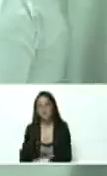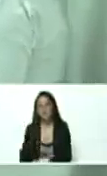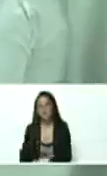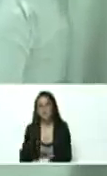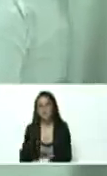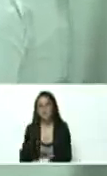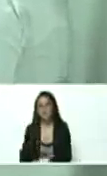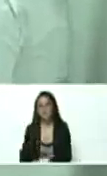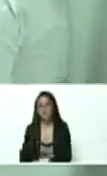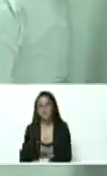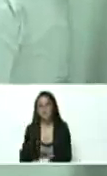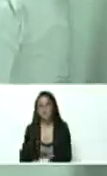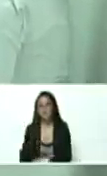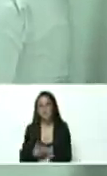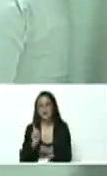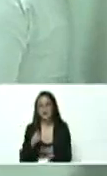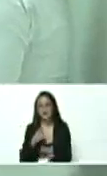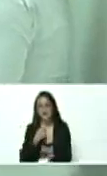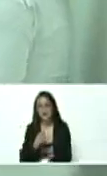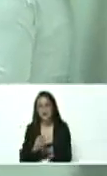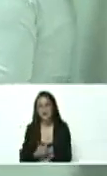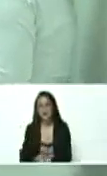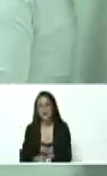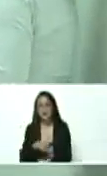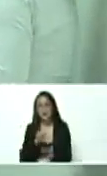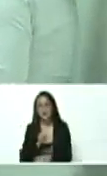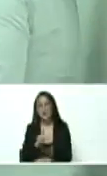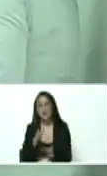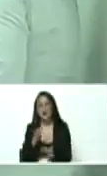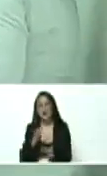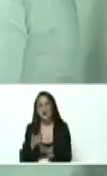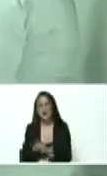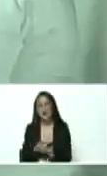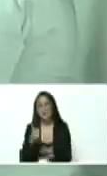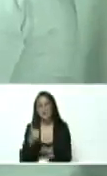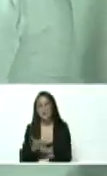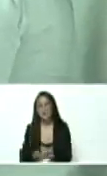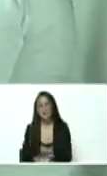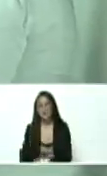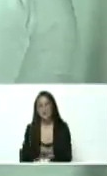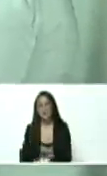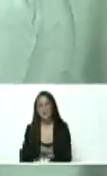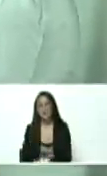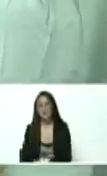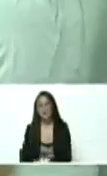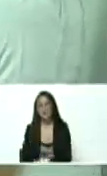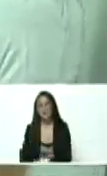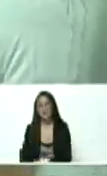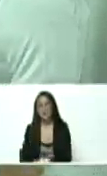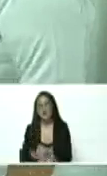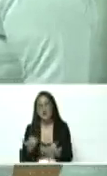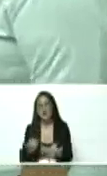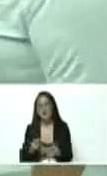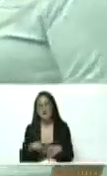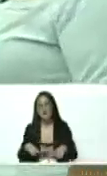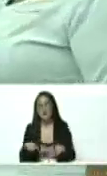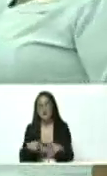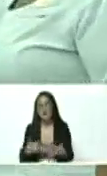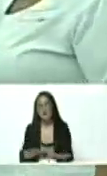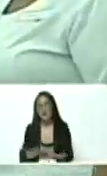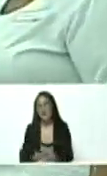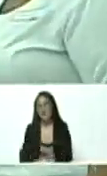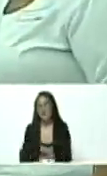Los santiagueros tienen que decir algo. Una de las provincias, no la más oriental. En la misma costa. Correcto, aquí estamos, ¿en qué sala? En el